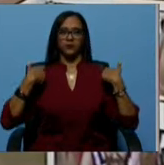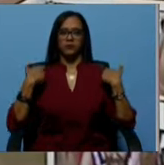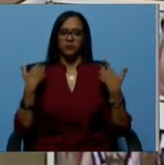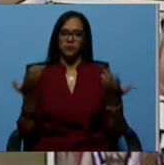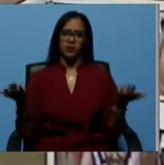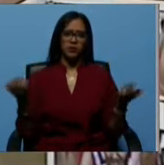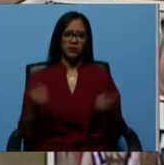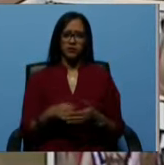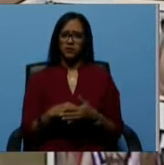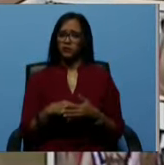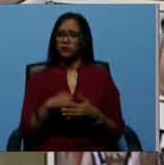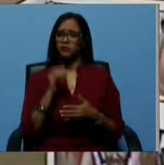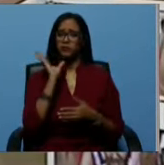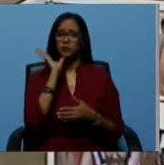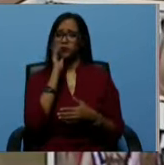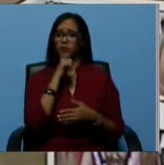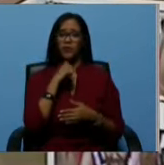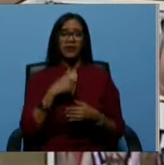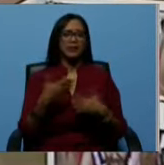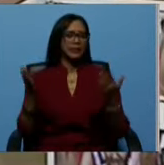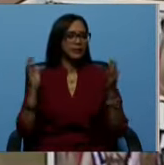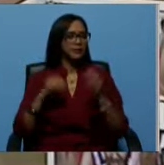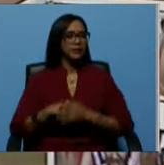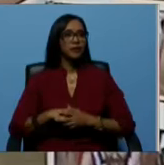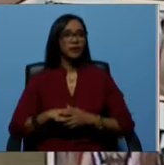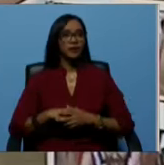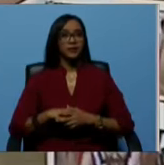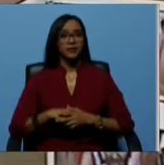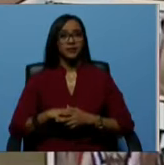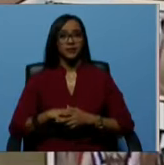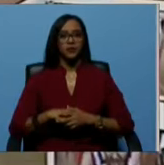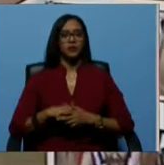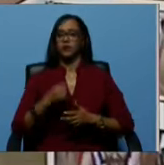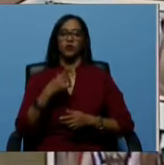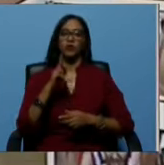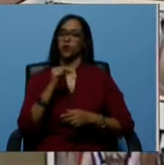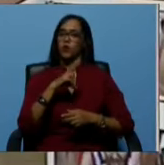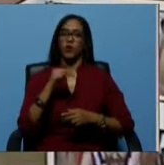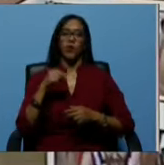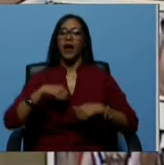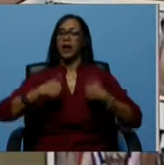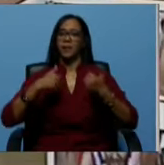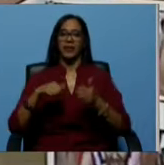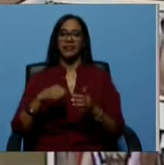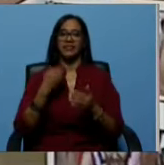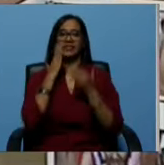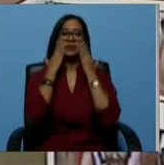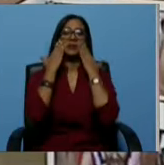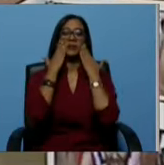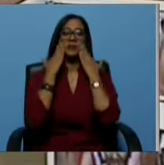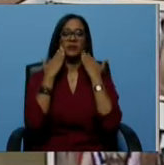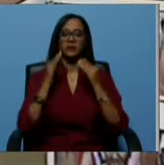No aguantan ya más... No hay más rectificación, a 0.40 ya están.